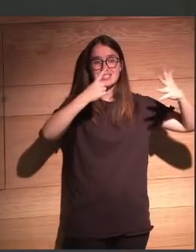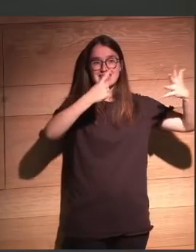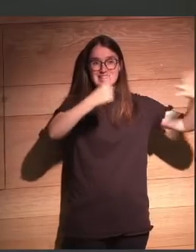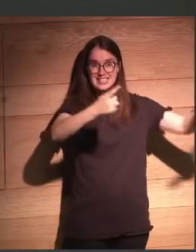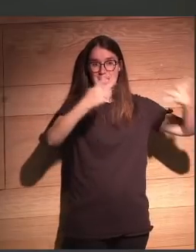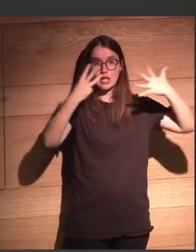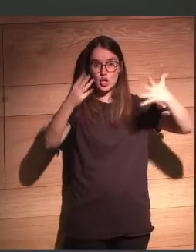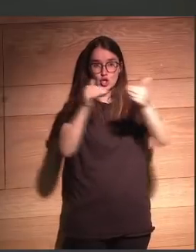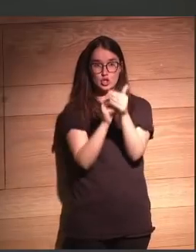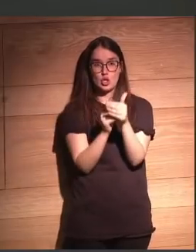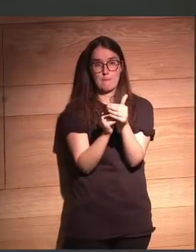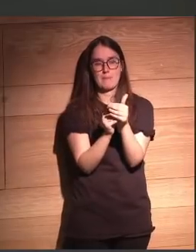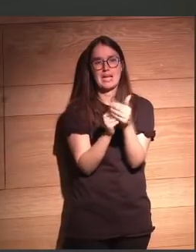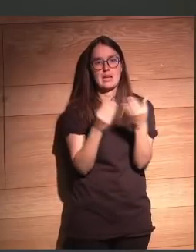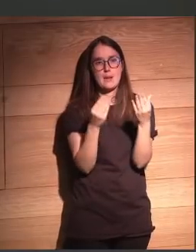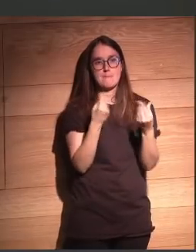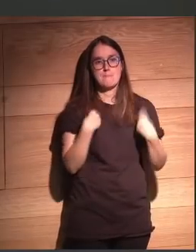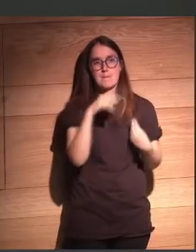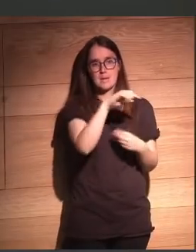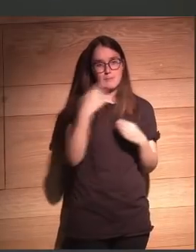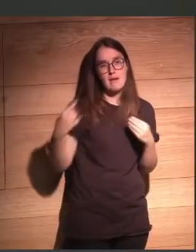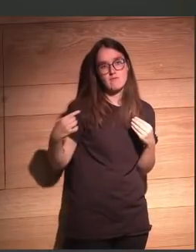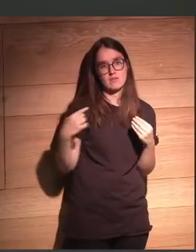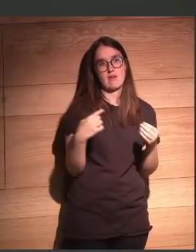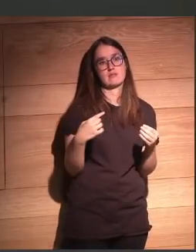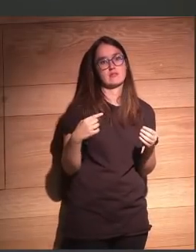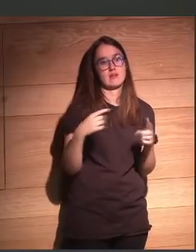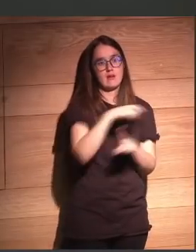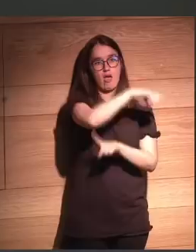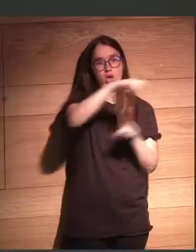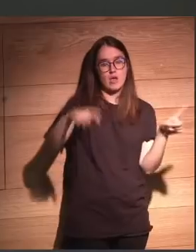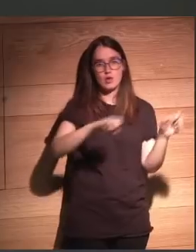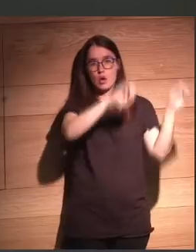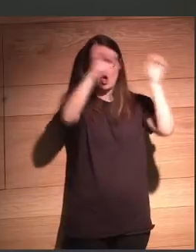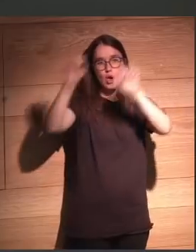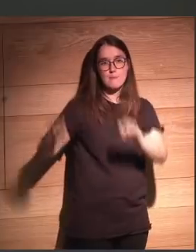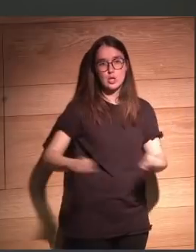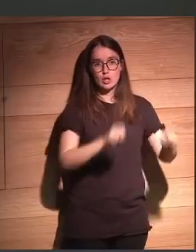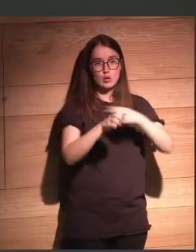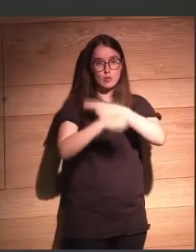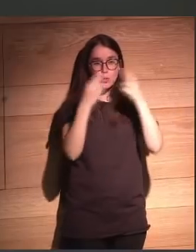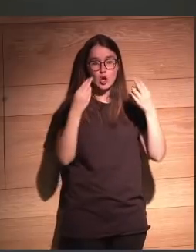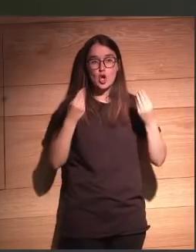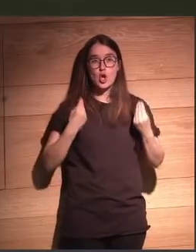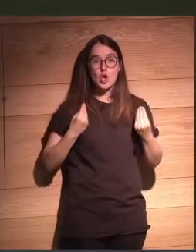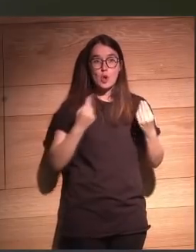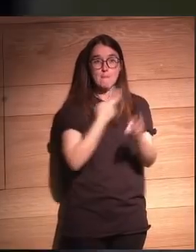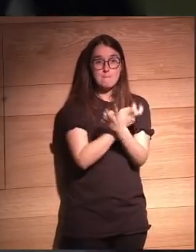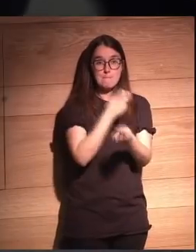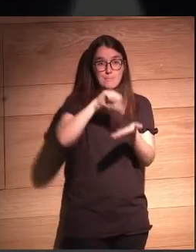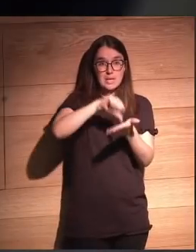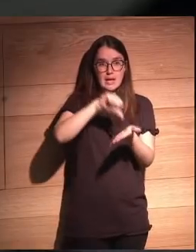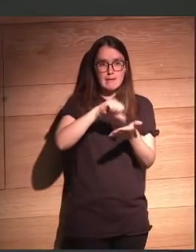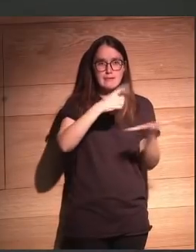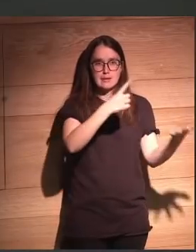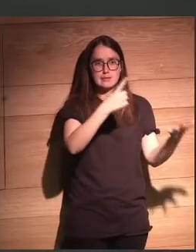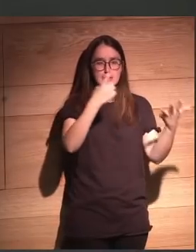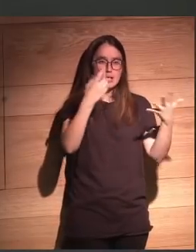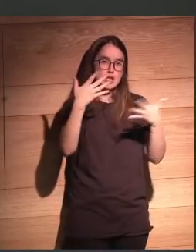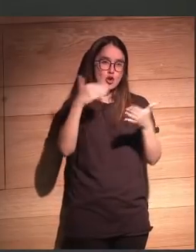68.000 viviendas al año de protección pública. En Viena, 60.000 viviendas en los 10 últimos años,